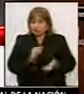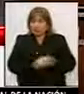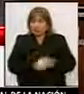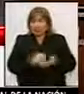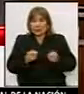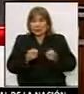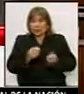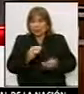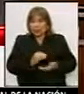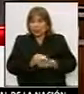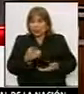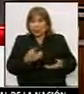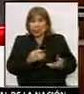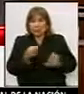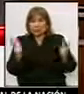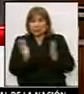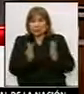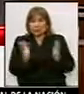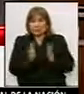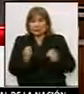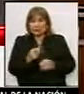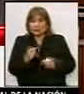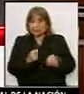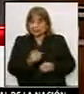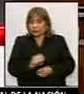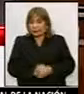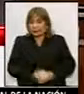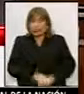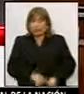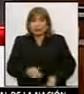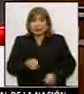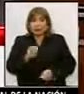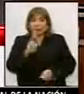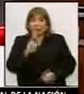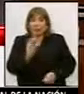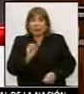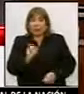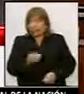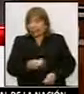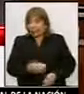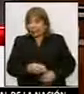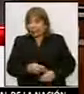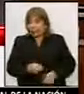dar créditos a los pequeños agricultores, lo elevaron al 20%.